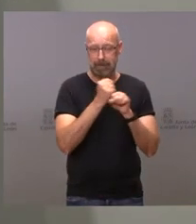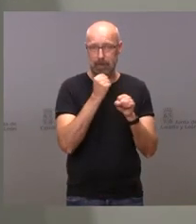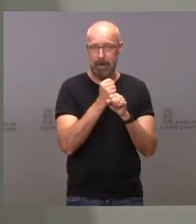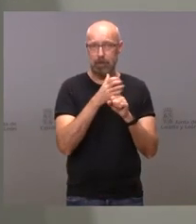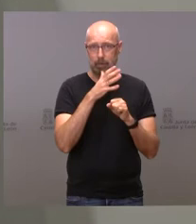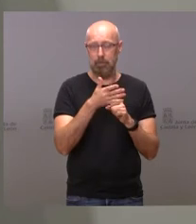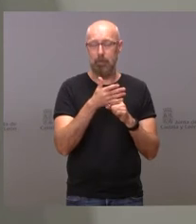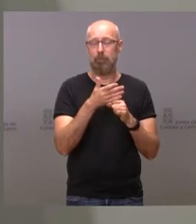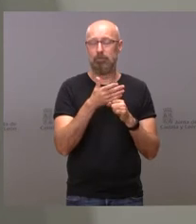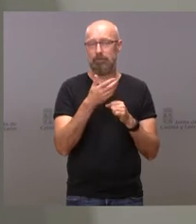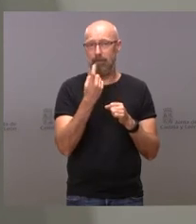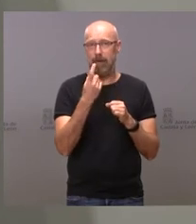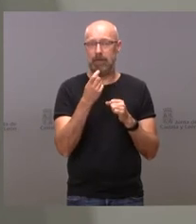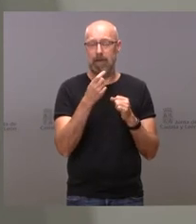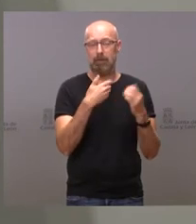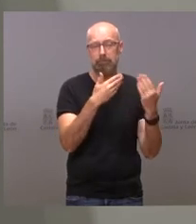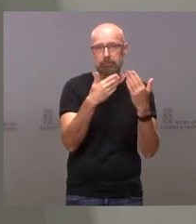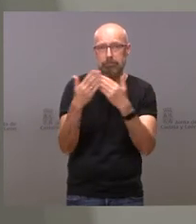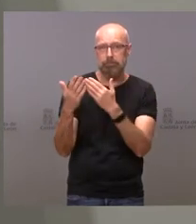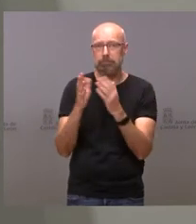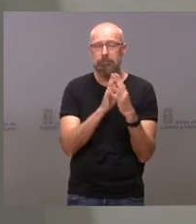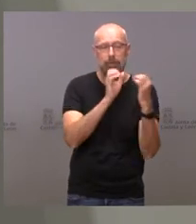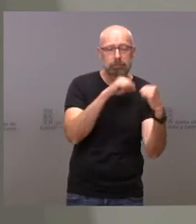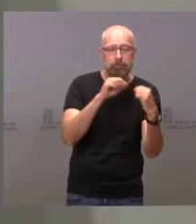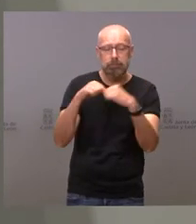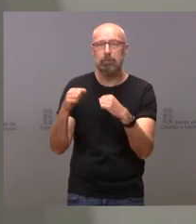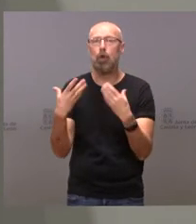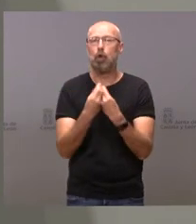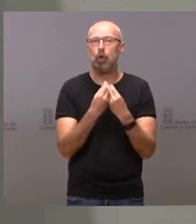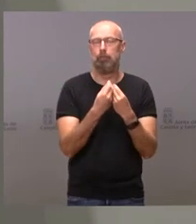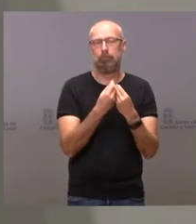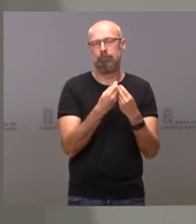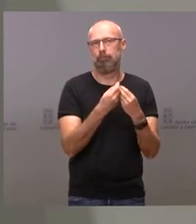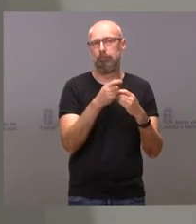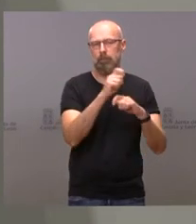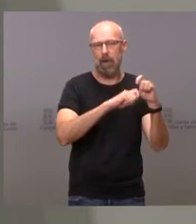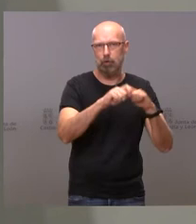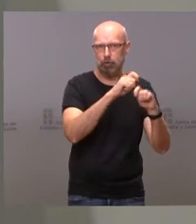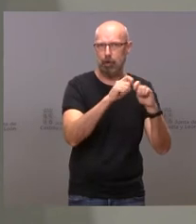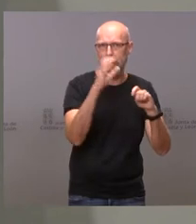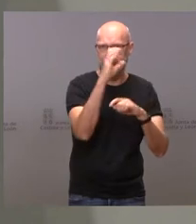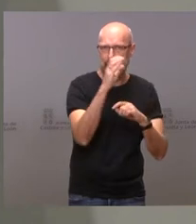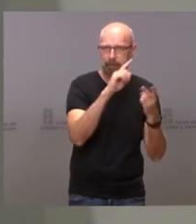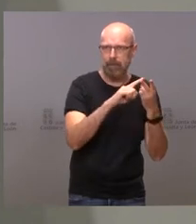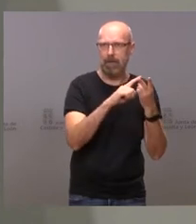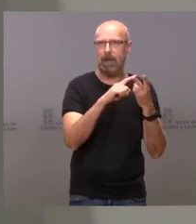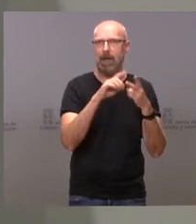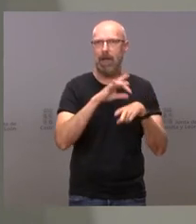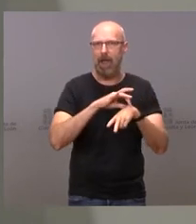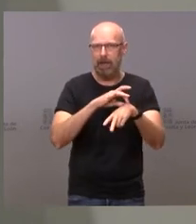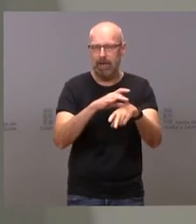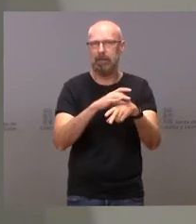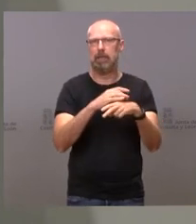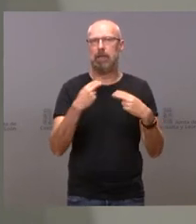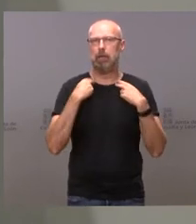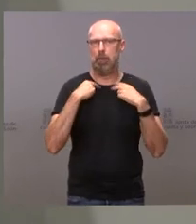explicar, consensuar con las sociedades científicas, con los agentes, con las diputaciones provinciales,